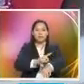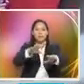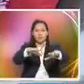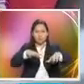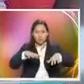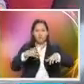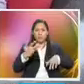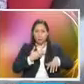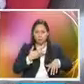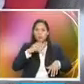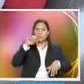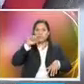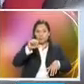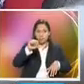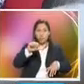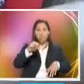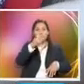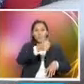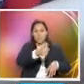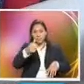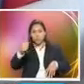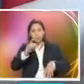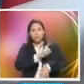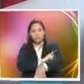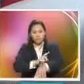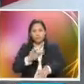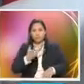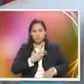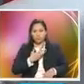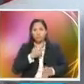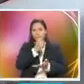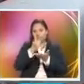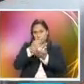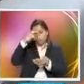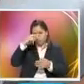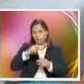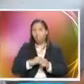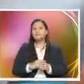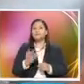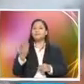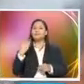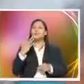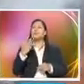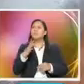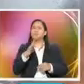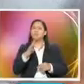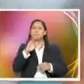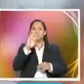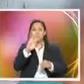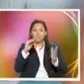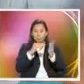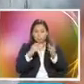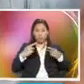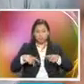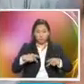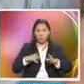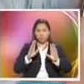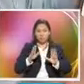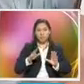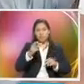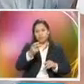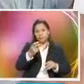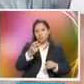16 foros delegacionales en cada una de las delegaciones de la Ciudad de México. Tuvimos un alcance aproximadamente de 4,000 personas,